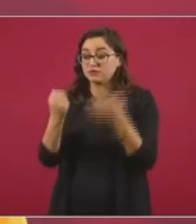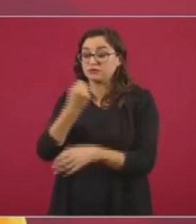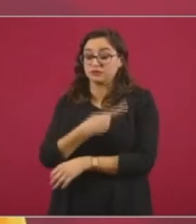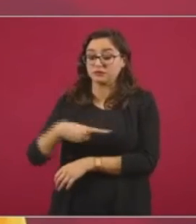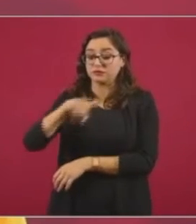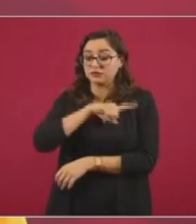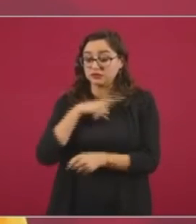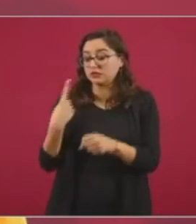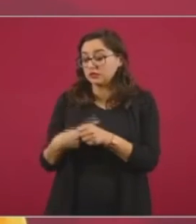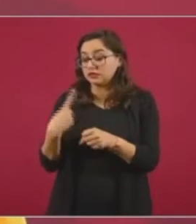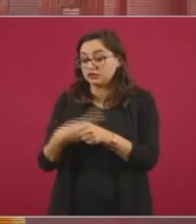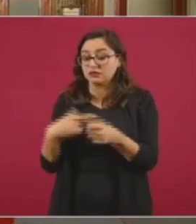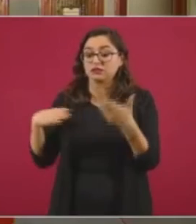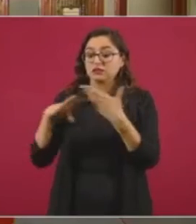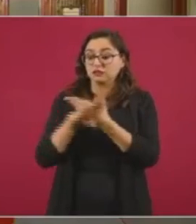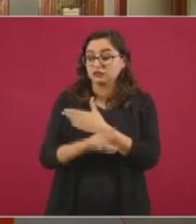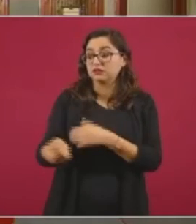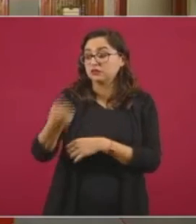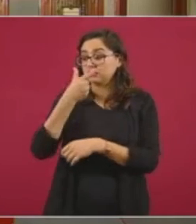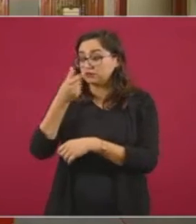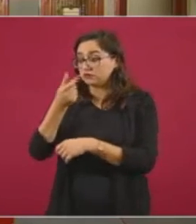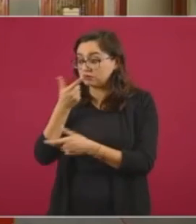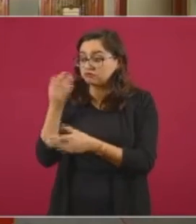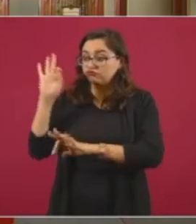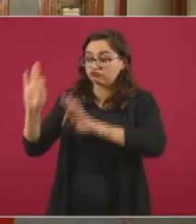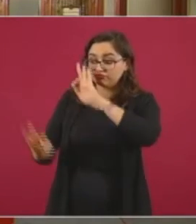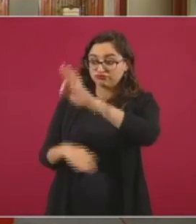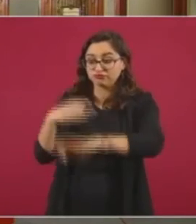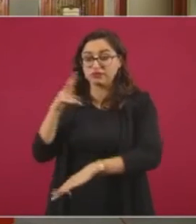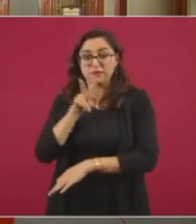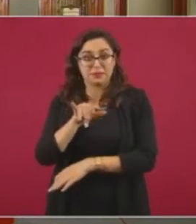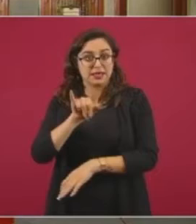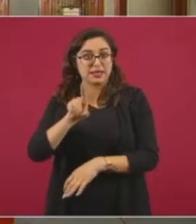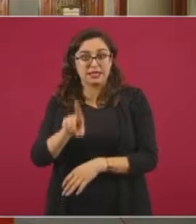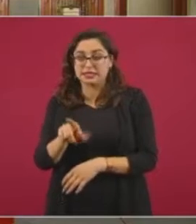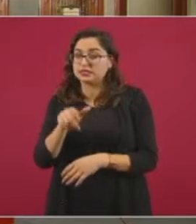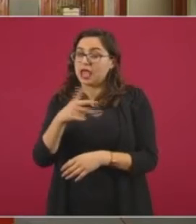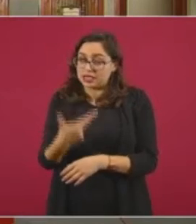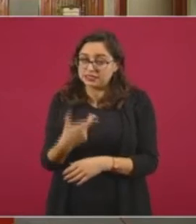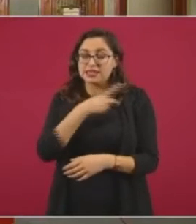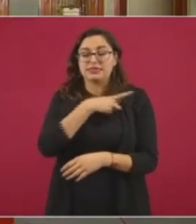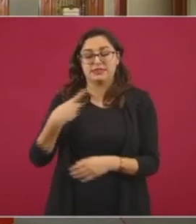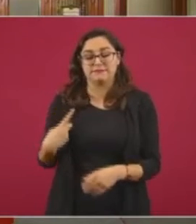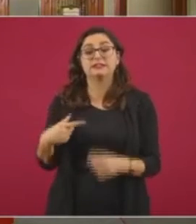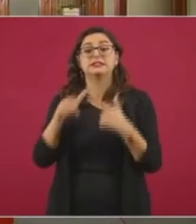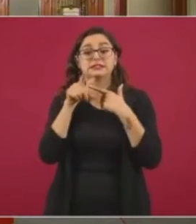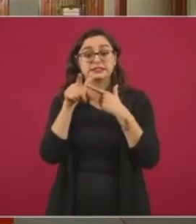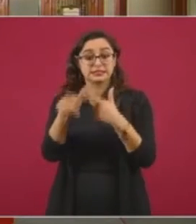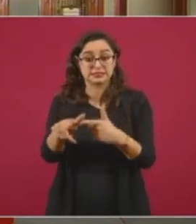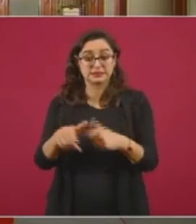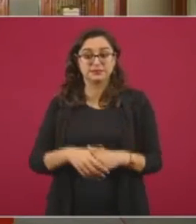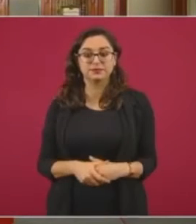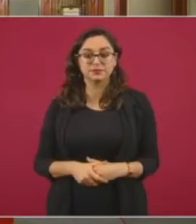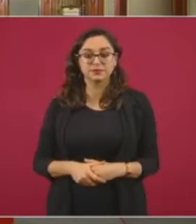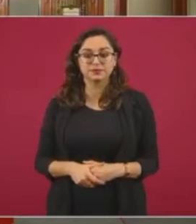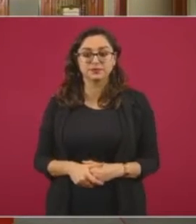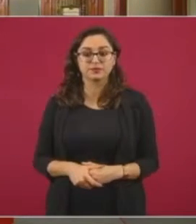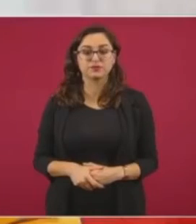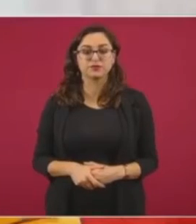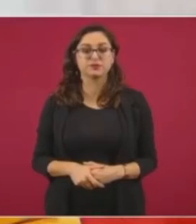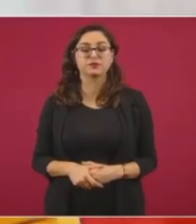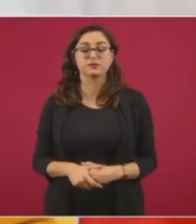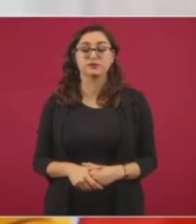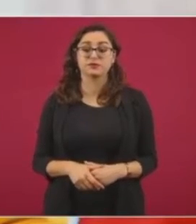enfermedad, cuidados curativos y paliativos en torno al VIH-Sida. Teniendo en cuenta la pandemia